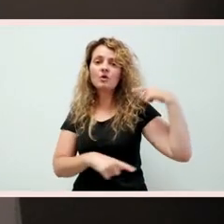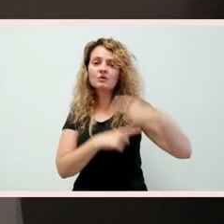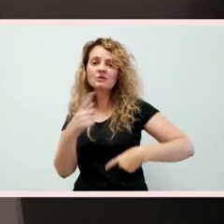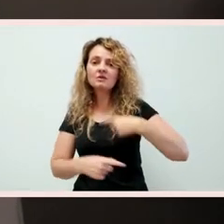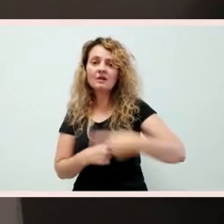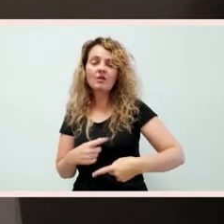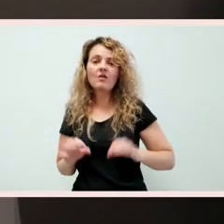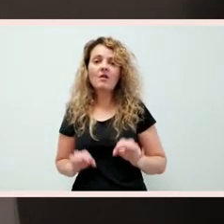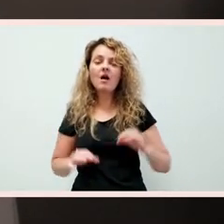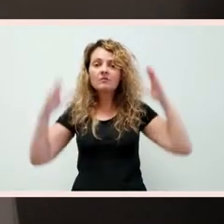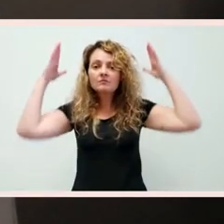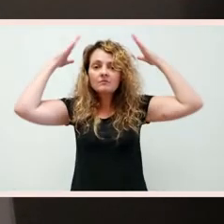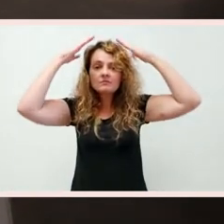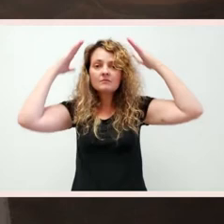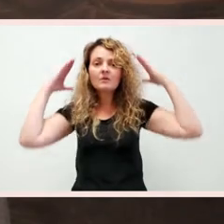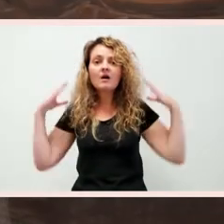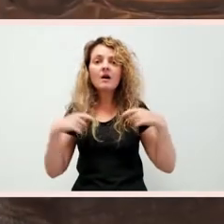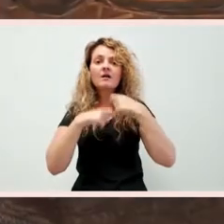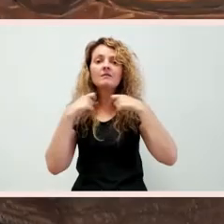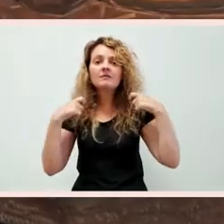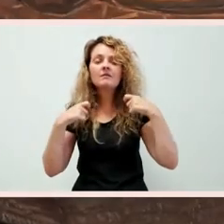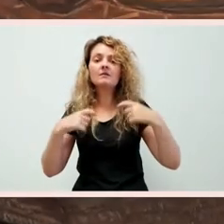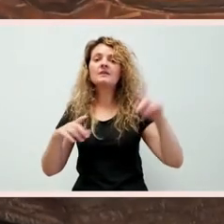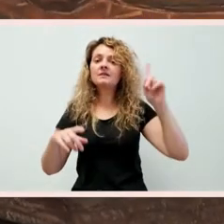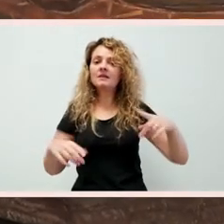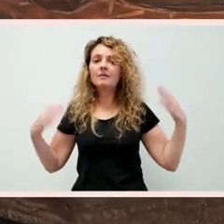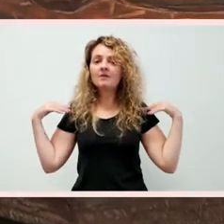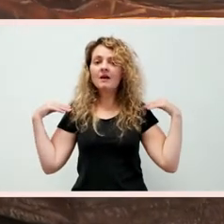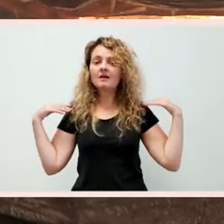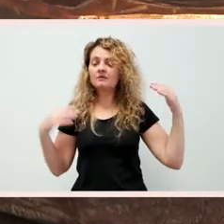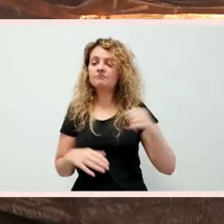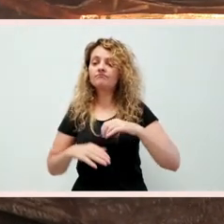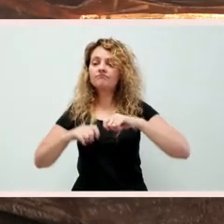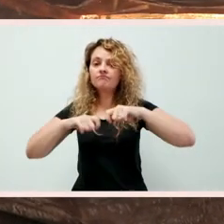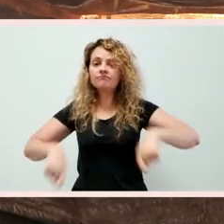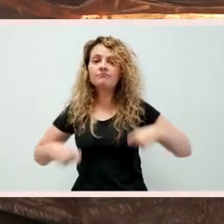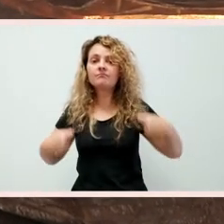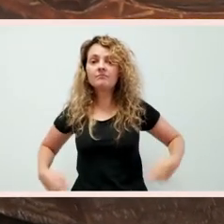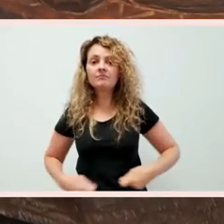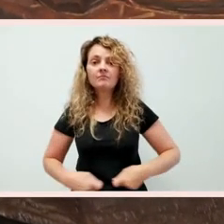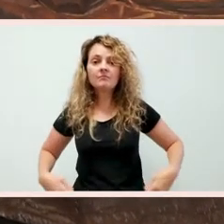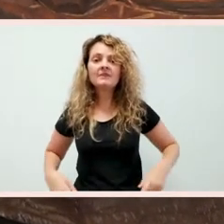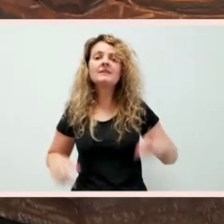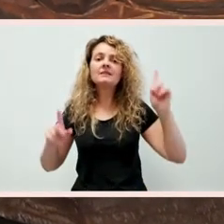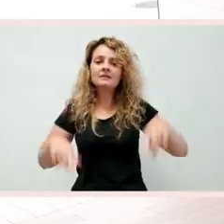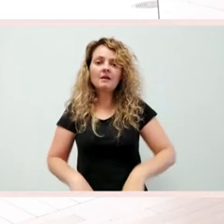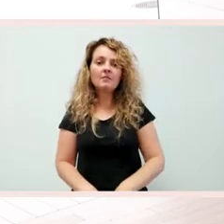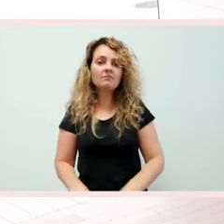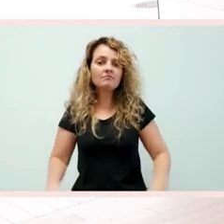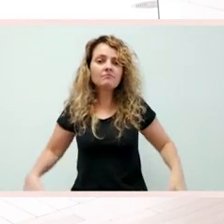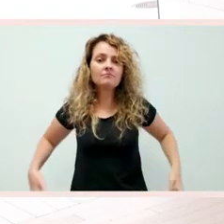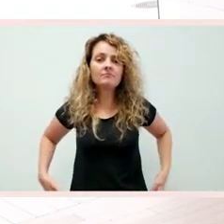na cabeza, os panos típicos nas costas, as saias do traxe tradicional e incluso intuímos polo